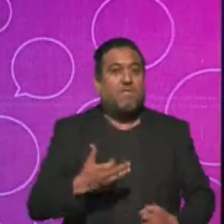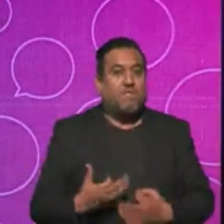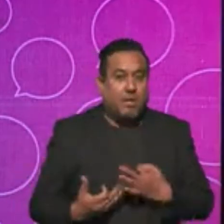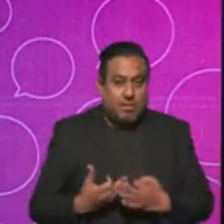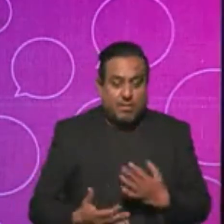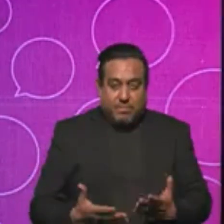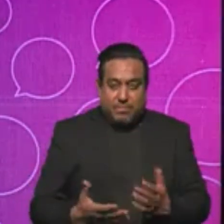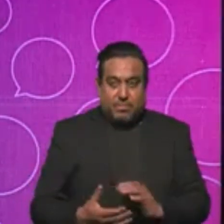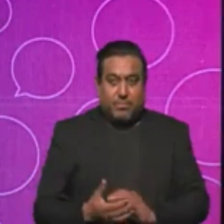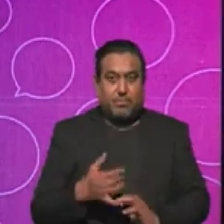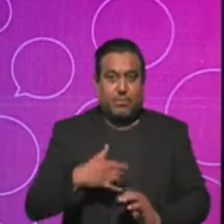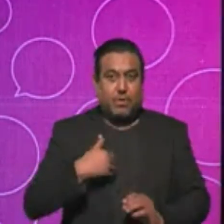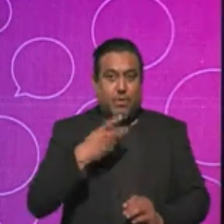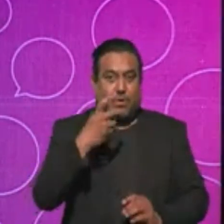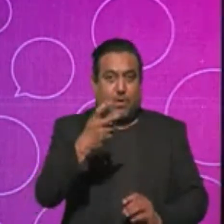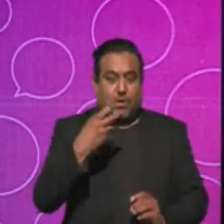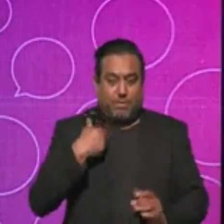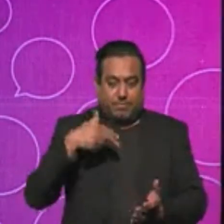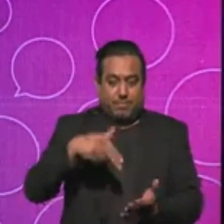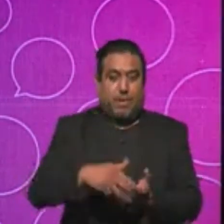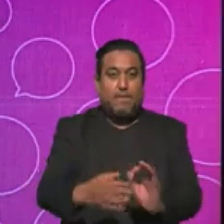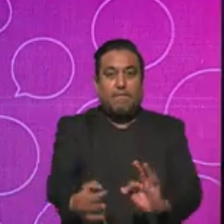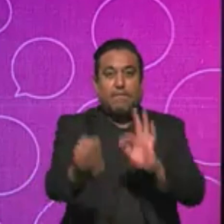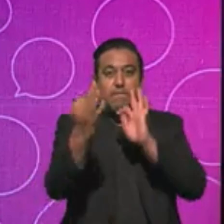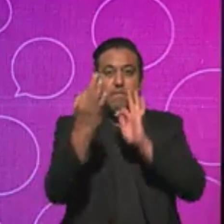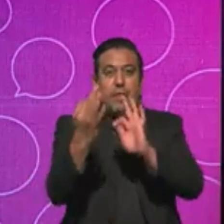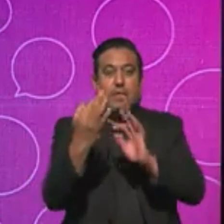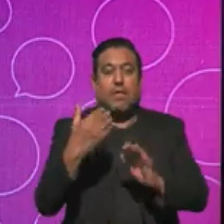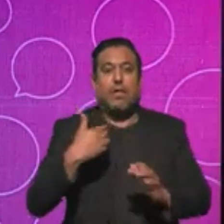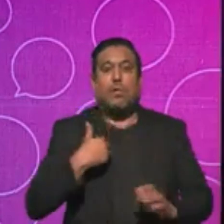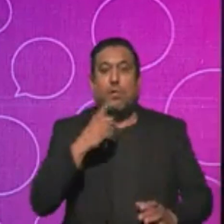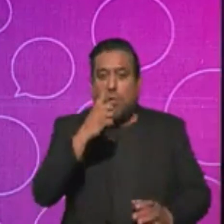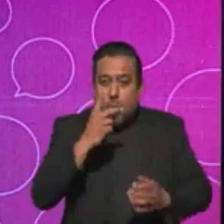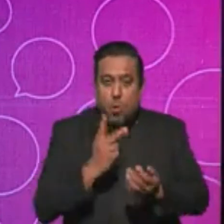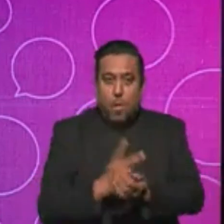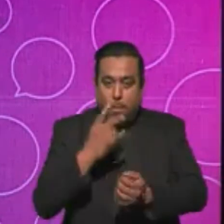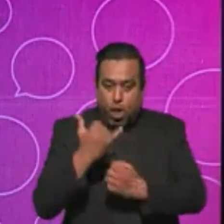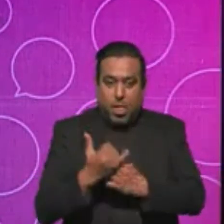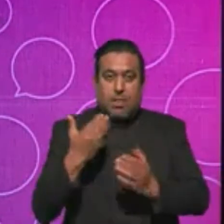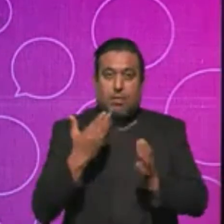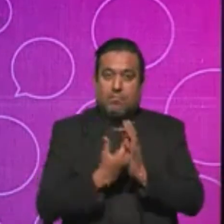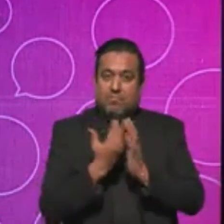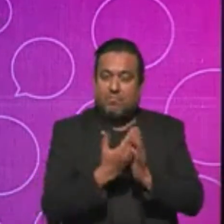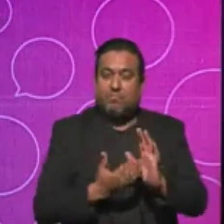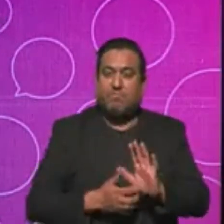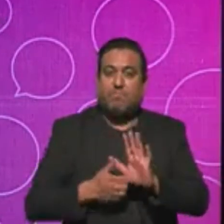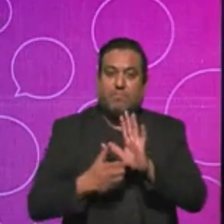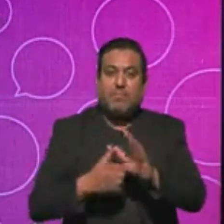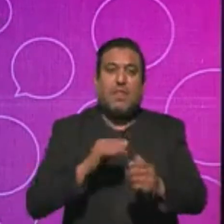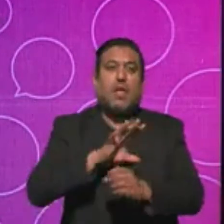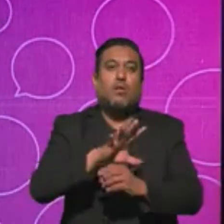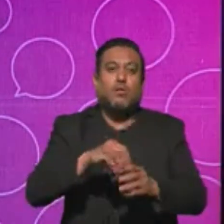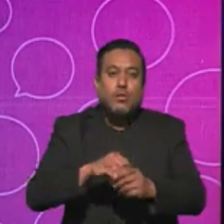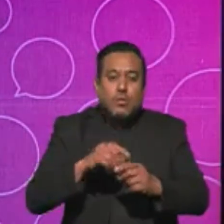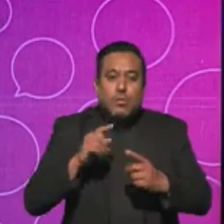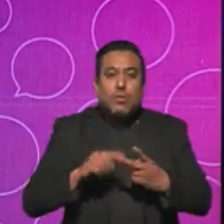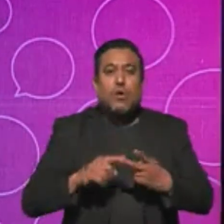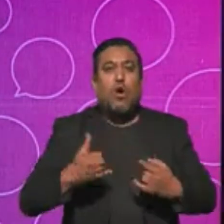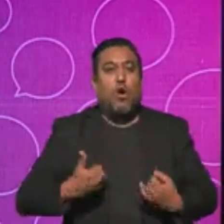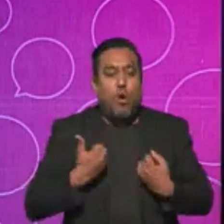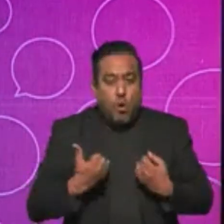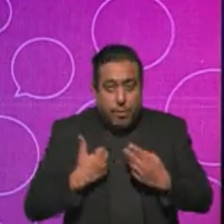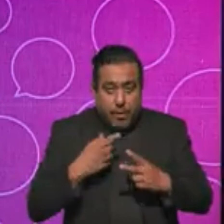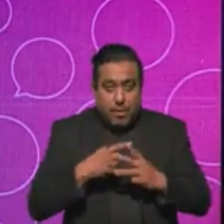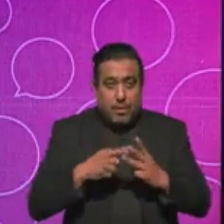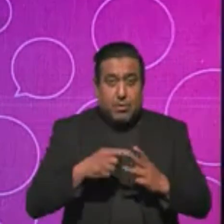Hoy estoy aquí hablándote de frente y presentándote un proyecto joven un proyecto inclusivo un proyecto en el que tú